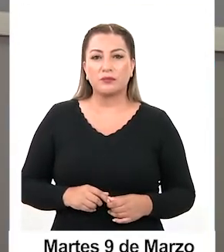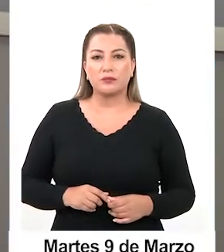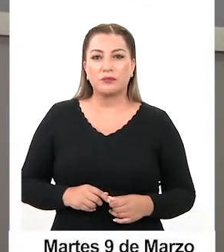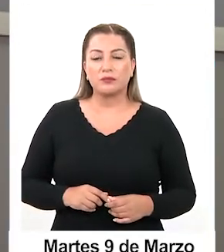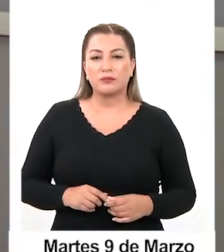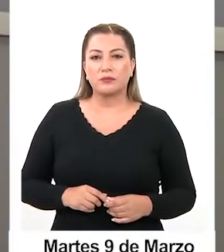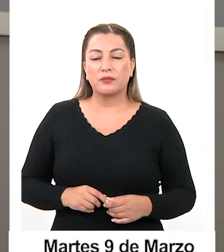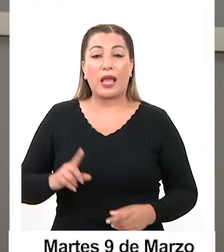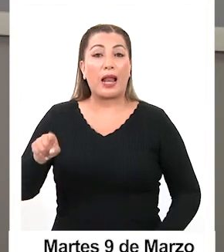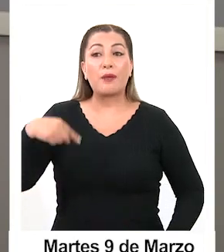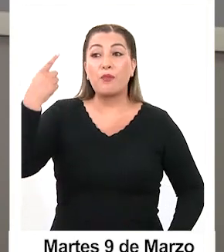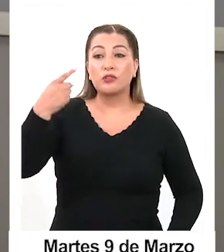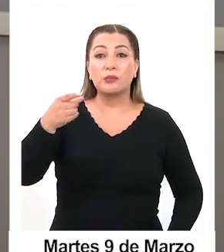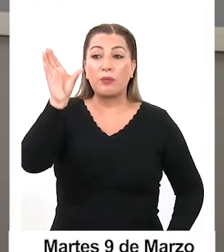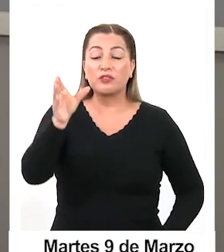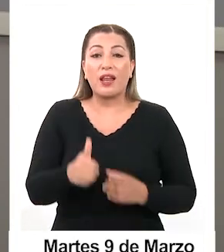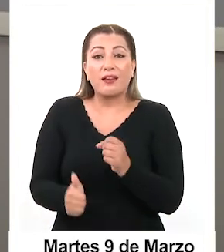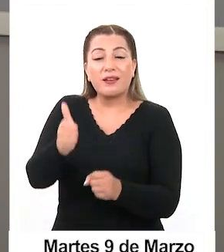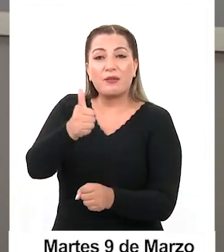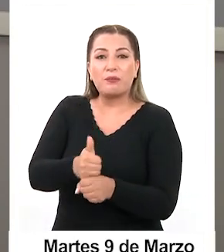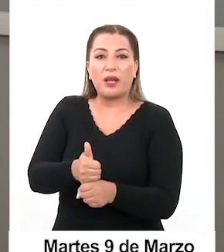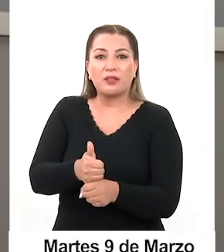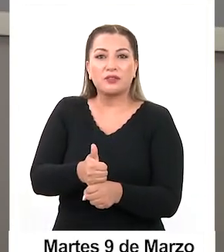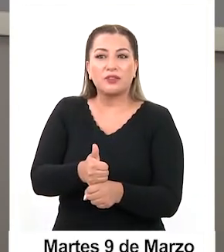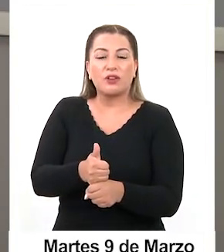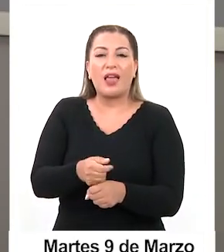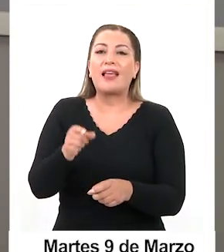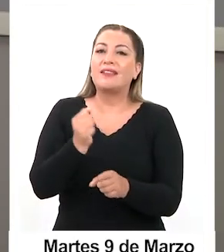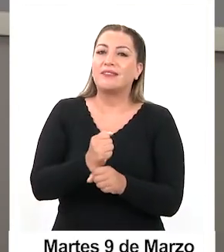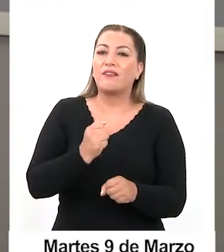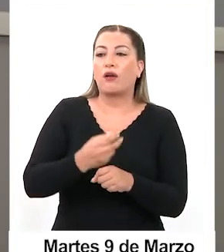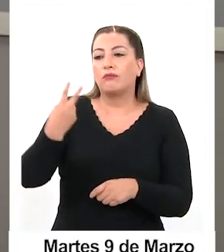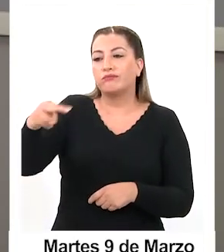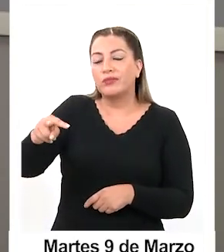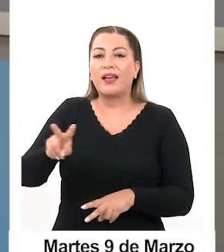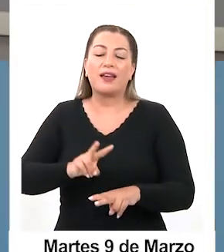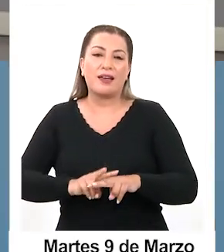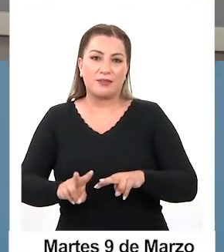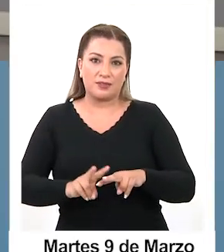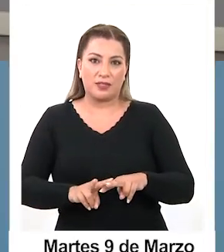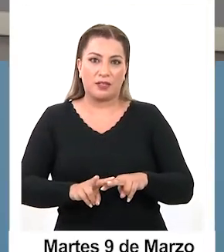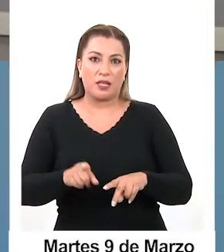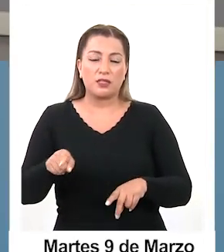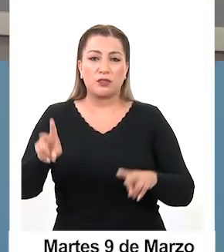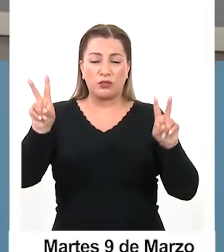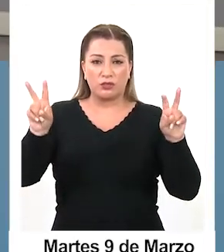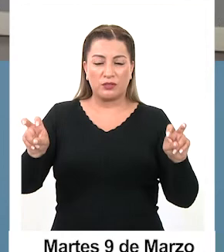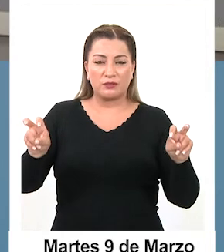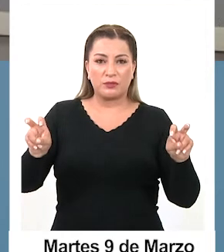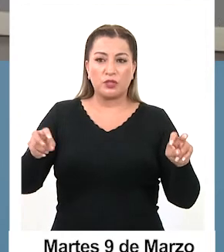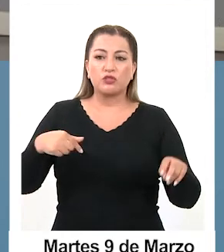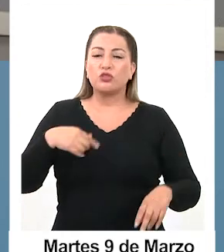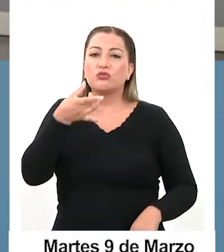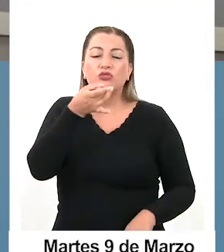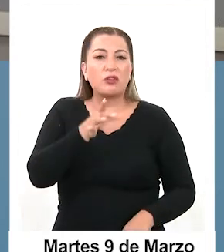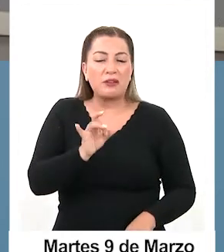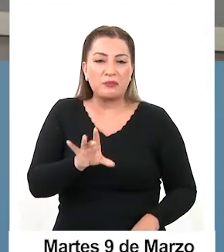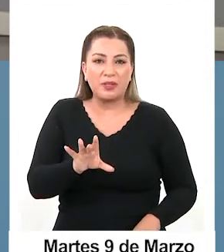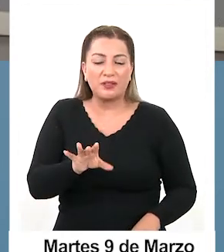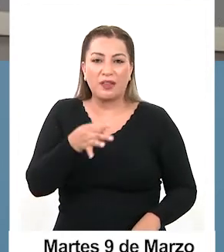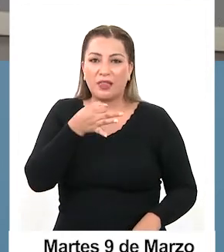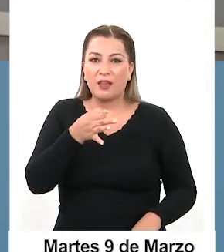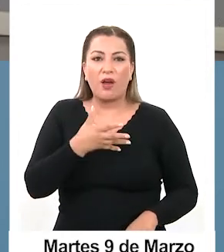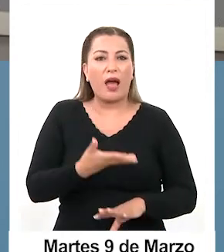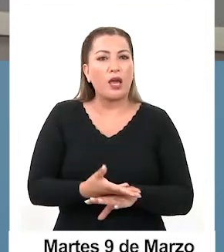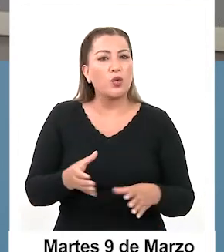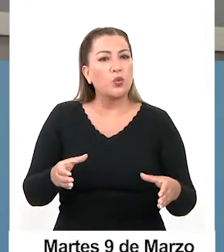indicarle al próximo, al sucesor, digamos, cuáles van a ser sus líneas. Él tendrá, digamos, un aspecto muy importante, yo solamente indicarle que acá existe un